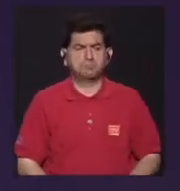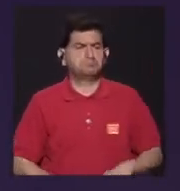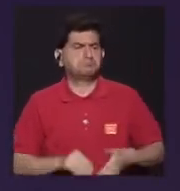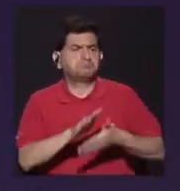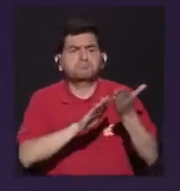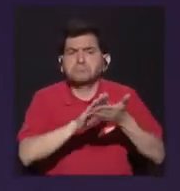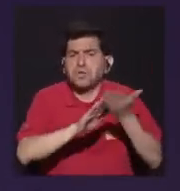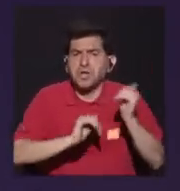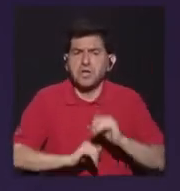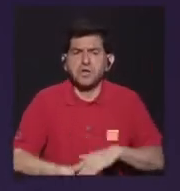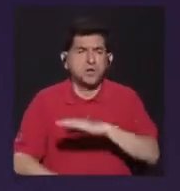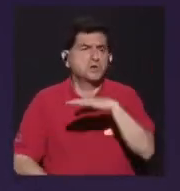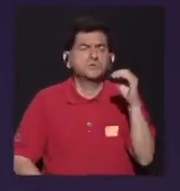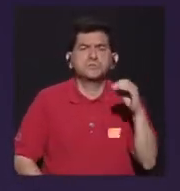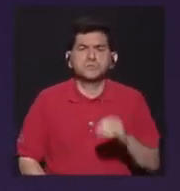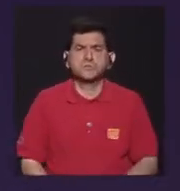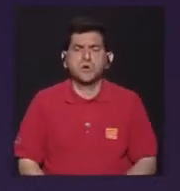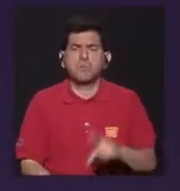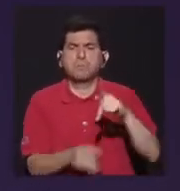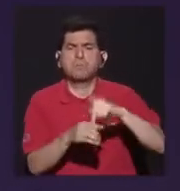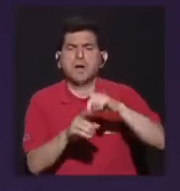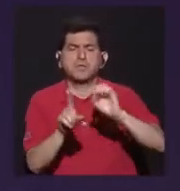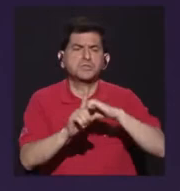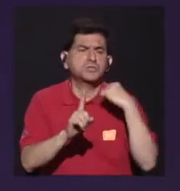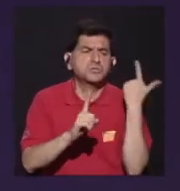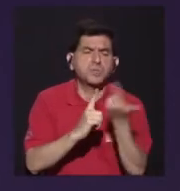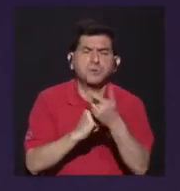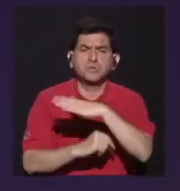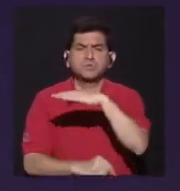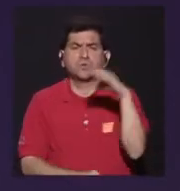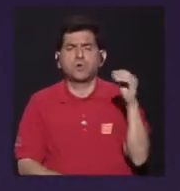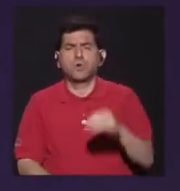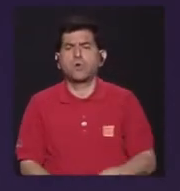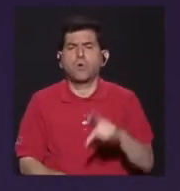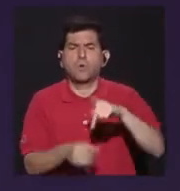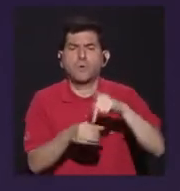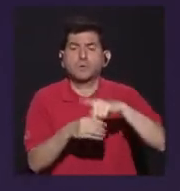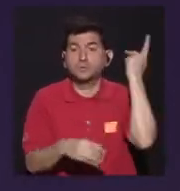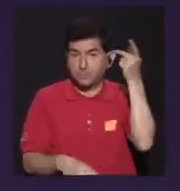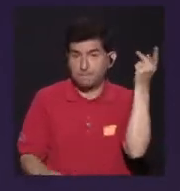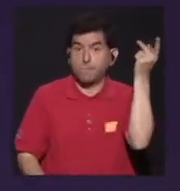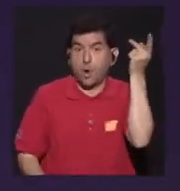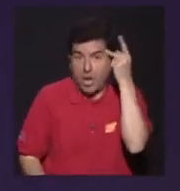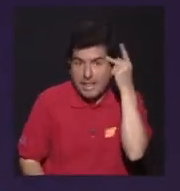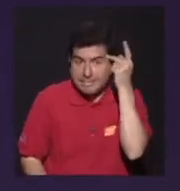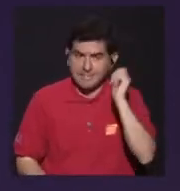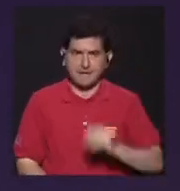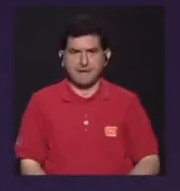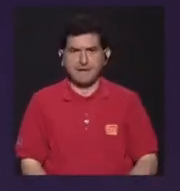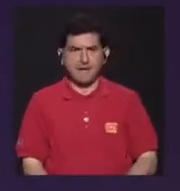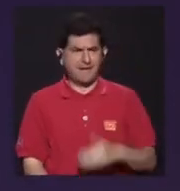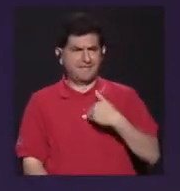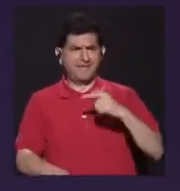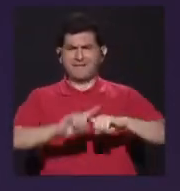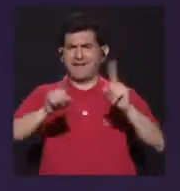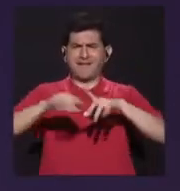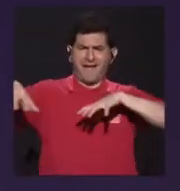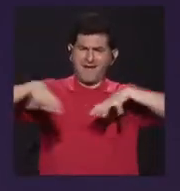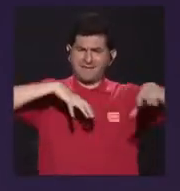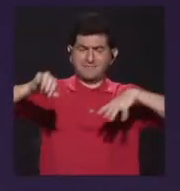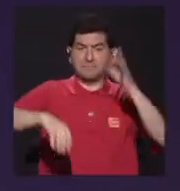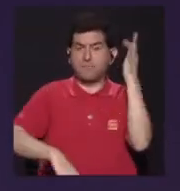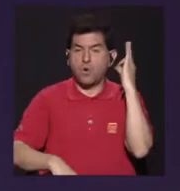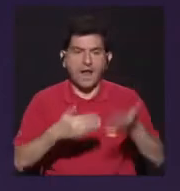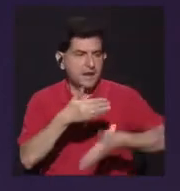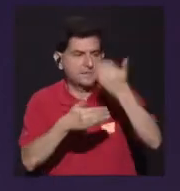salir, podían tener su participación social, podían tener participación política, e incluso tener un montón de actividades que las